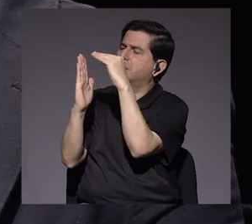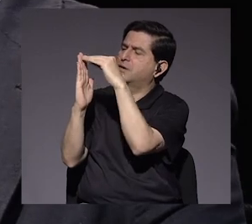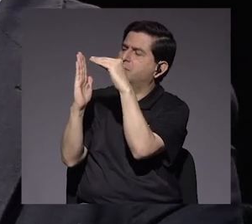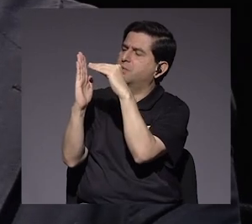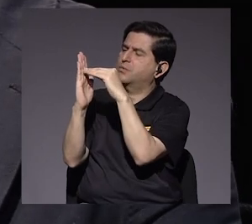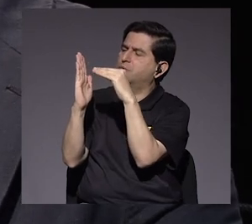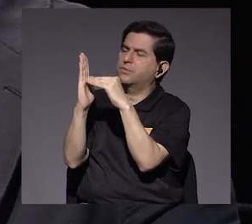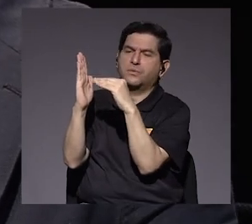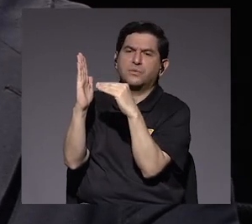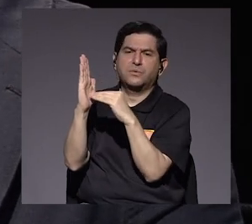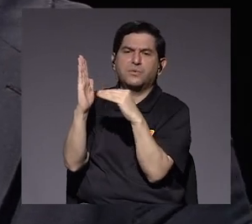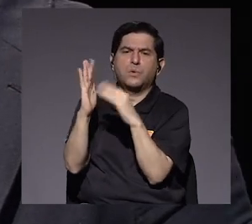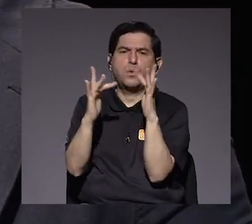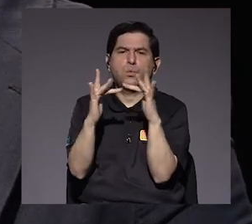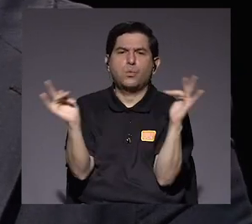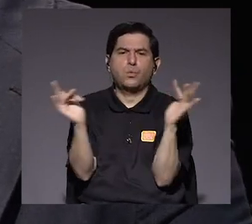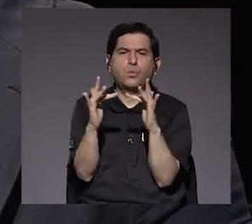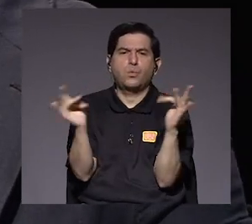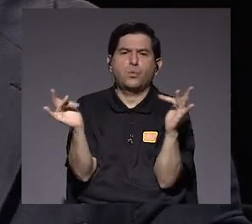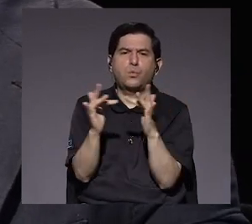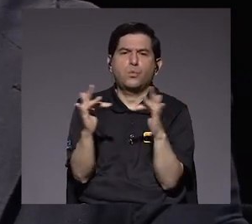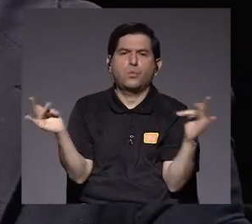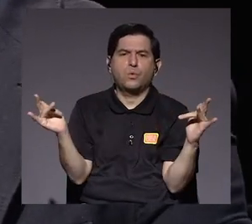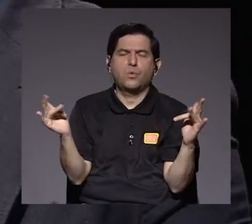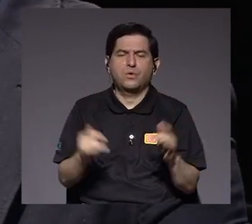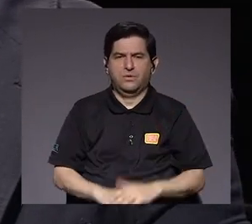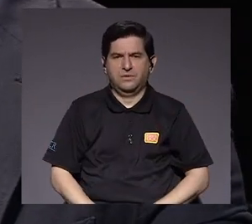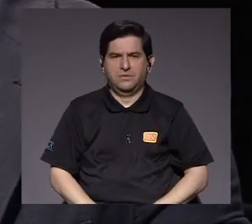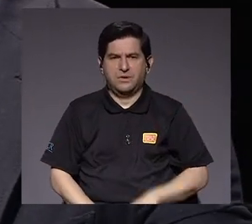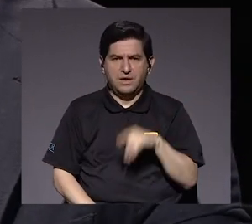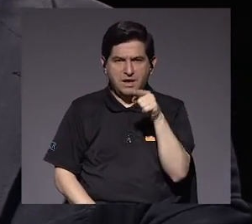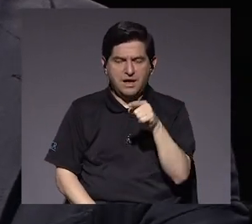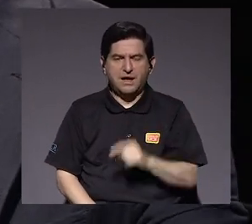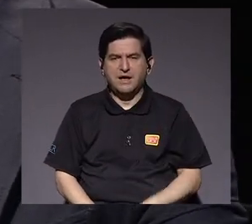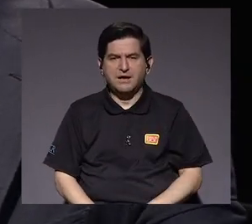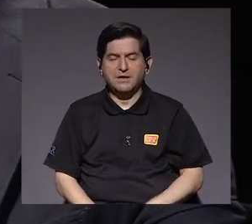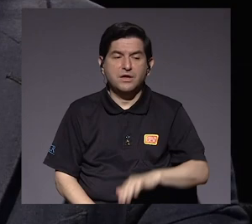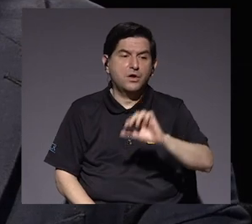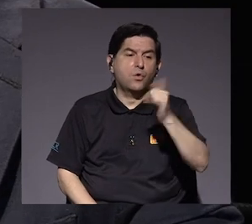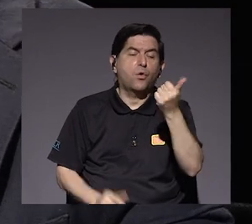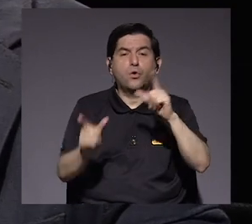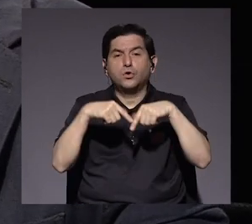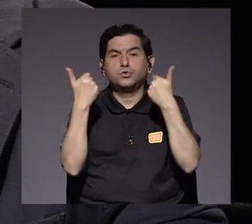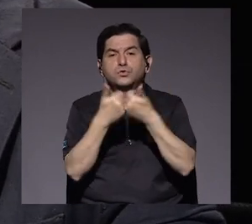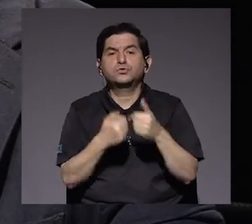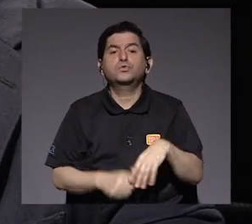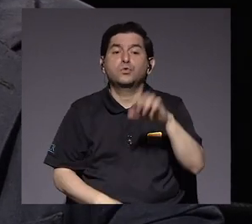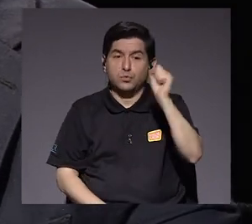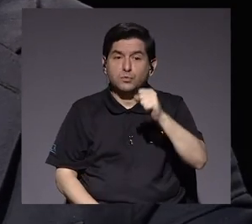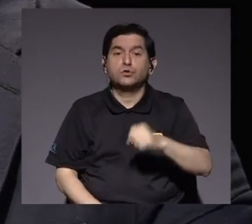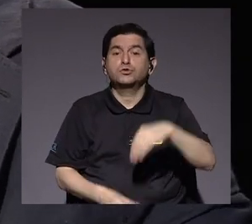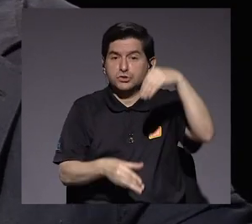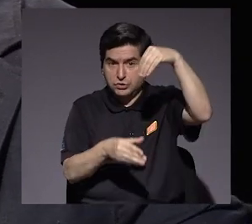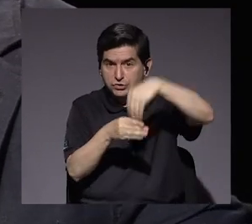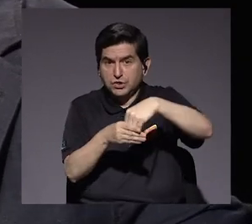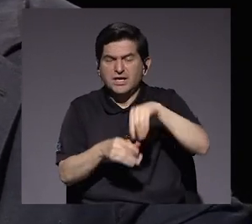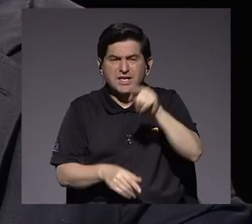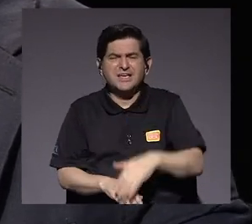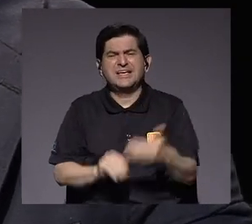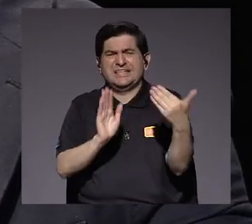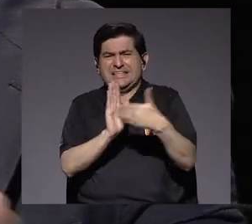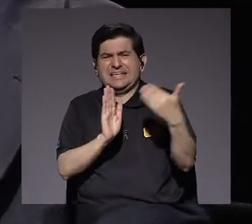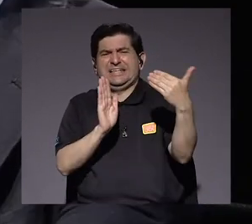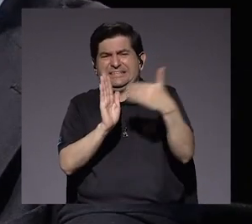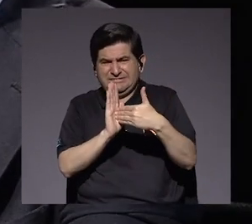decir, hay blancos, hay páginas en blanco que se las están llenando otros sectores y que están ocasionando un ruido muy